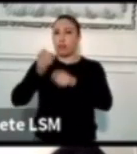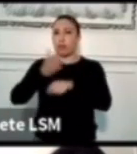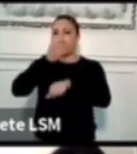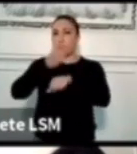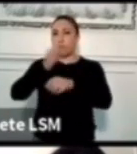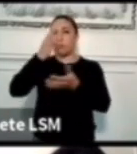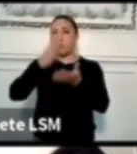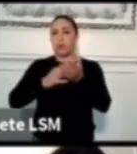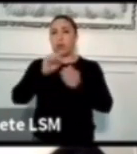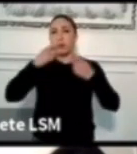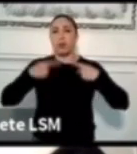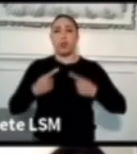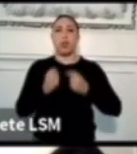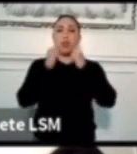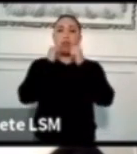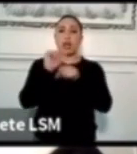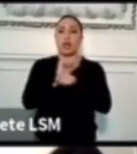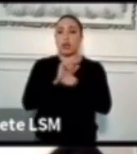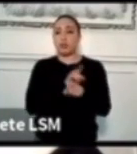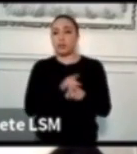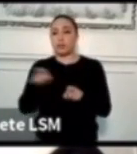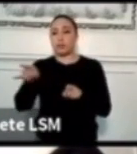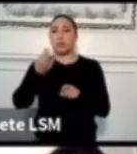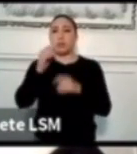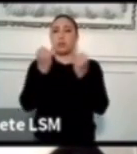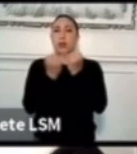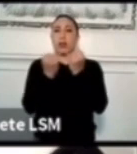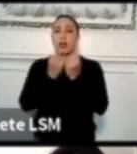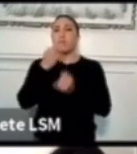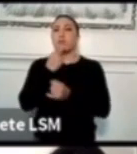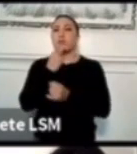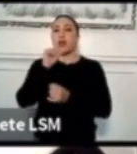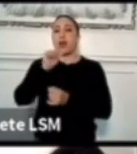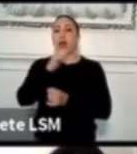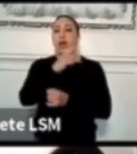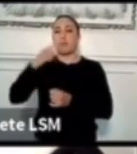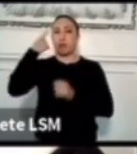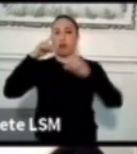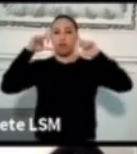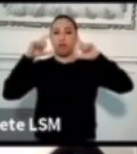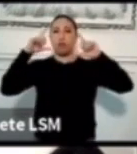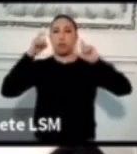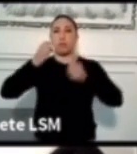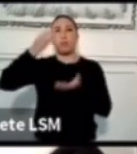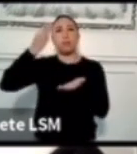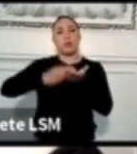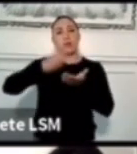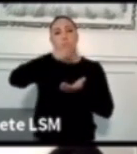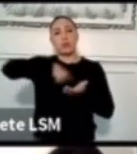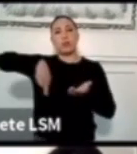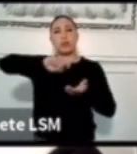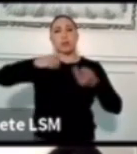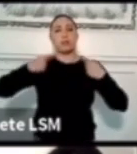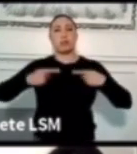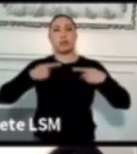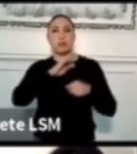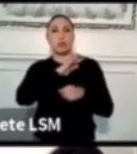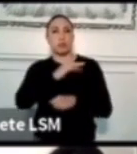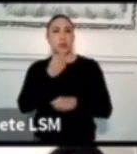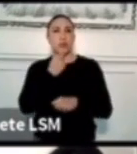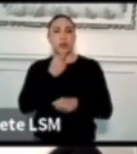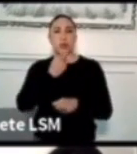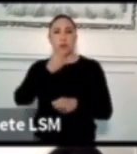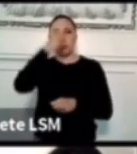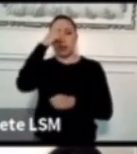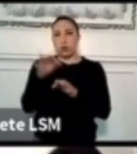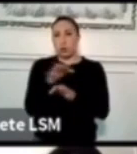creación de la plataforma de fotomulta ciudadana la cual dotará a los ciudadanos de una herramienta transparente eficaz y